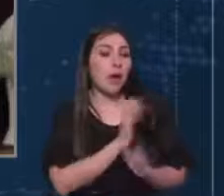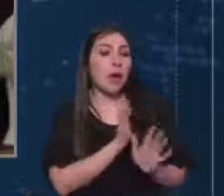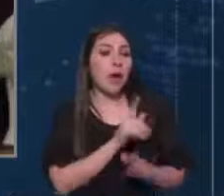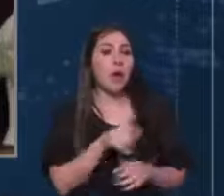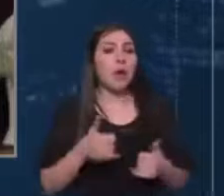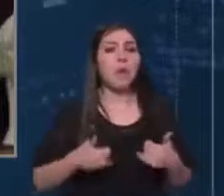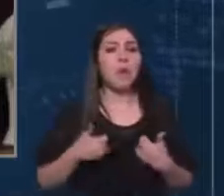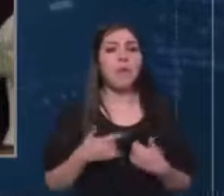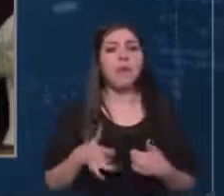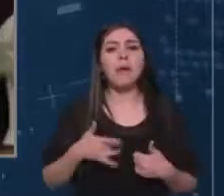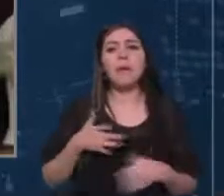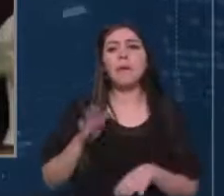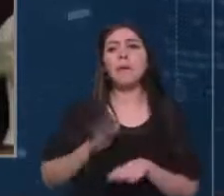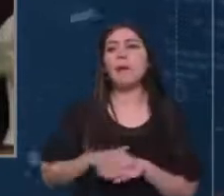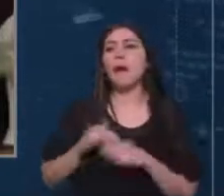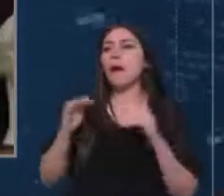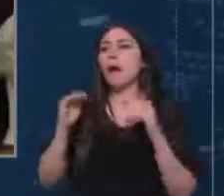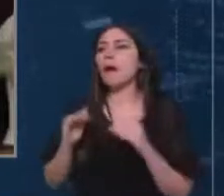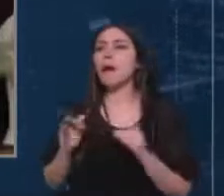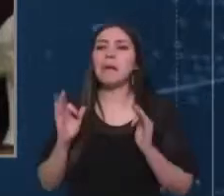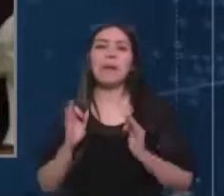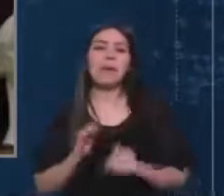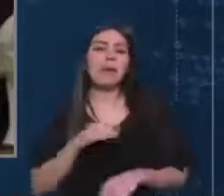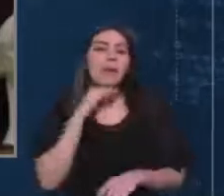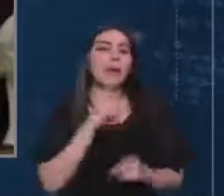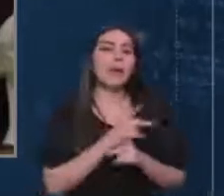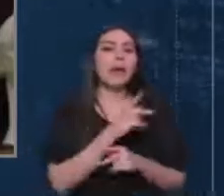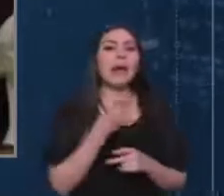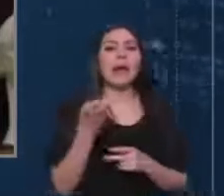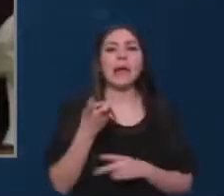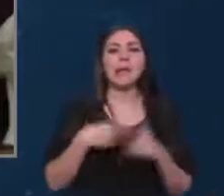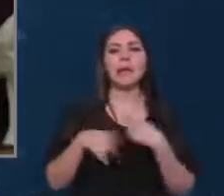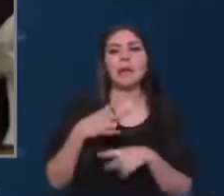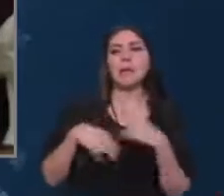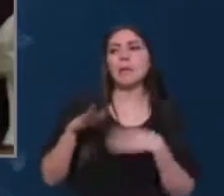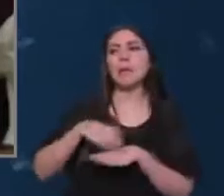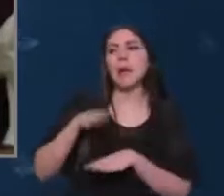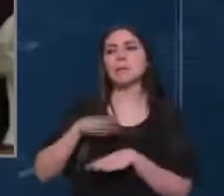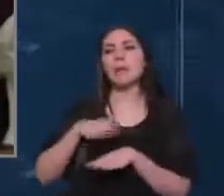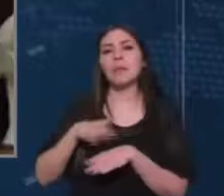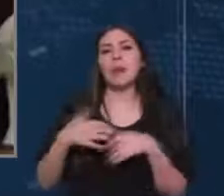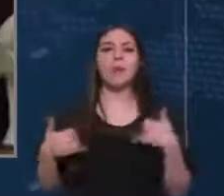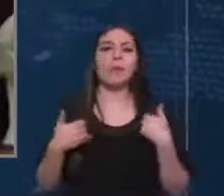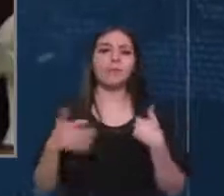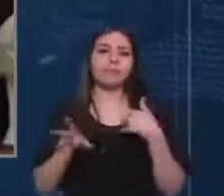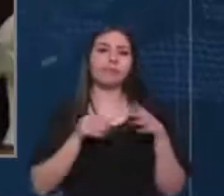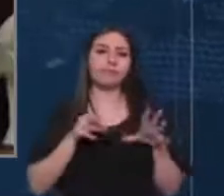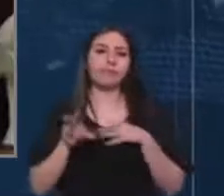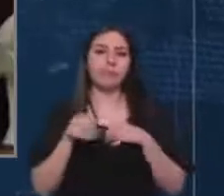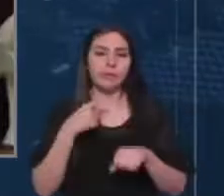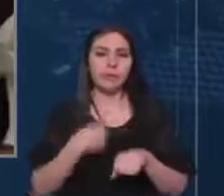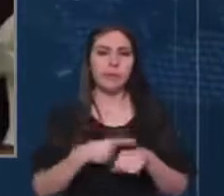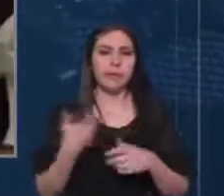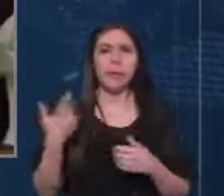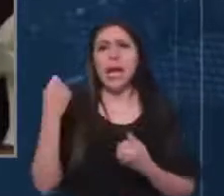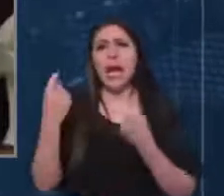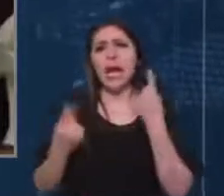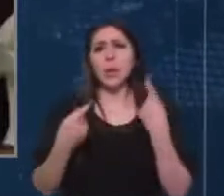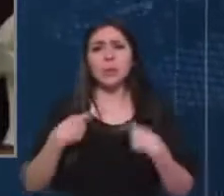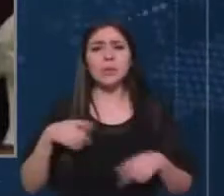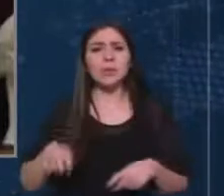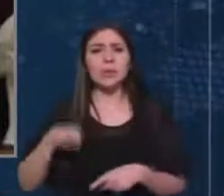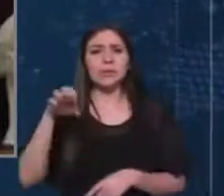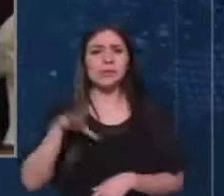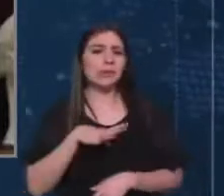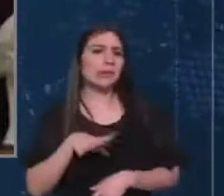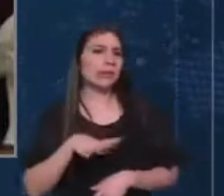los que empiezan a adquirir la enfermedad. Y finalmente hay cierto porcentaje de adultos mayores que no se vacunan por X o Y razón, y además